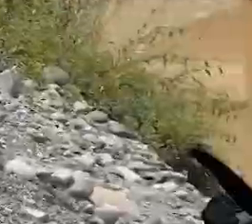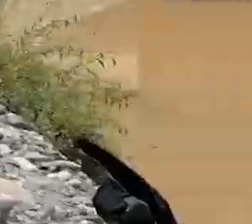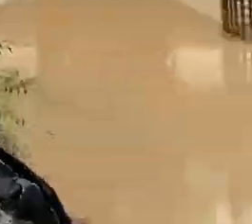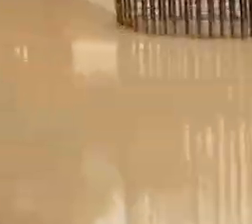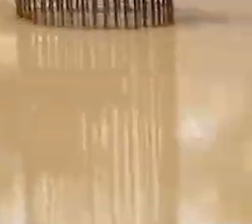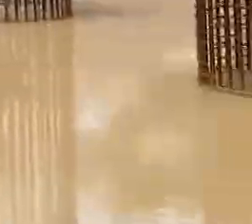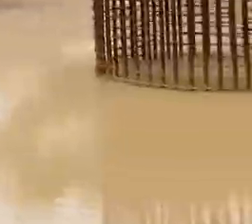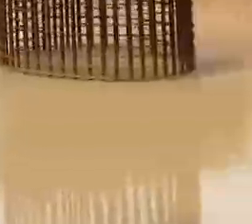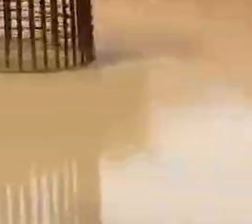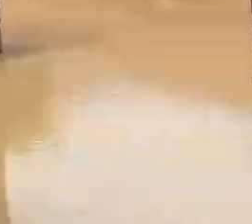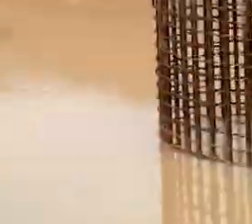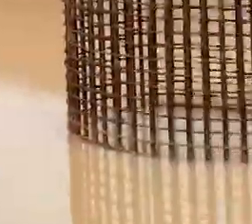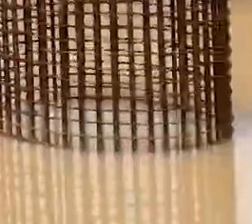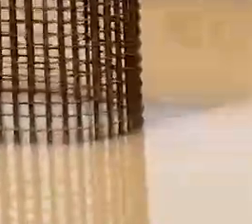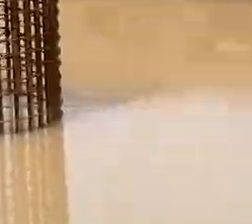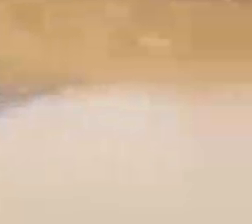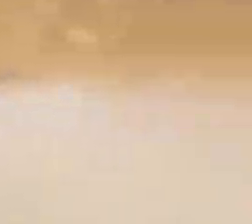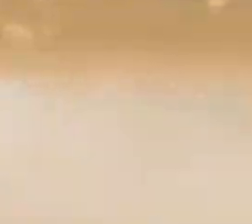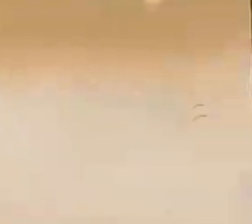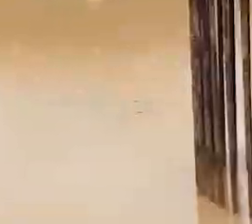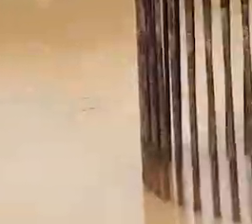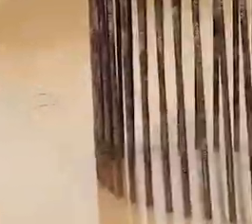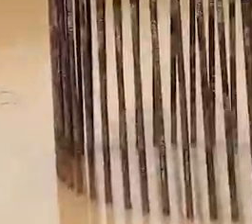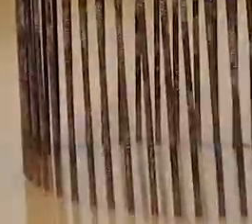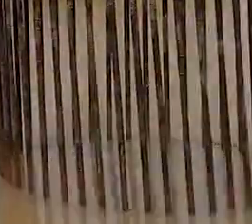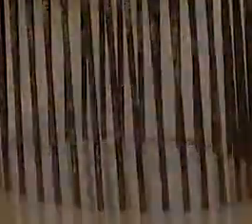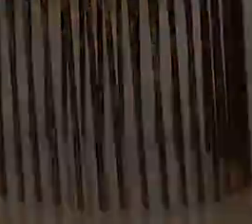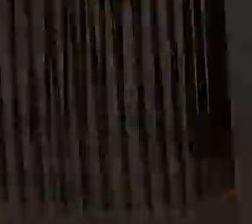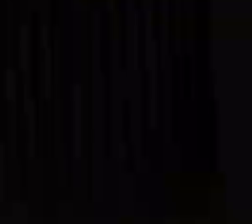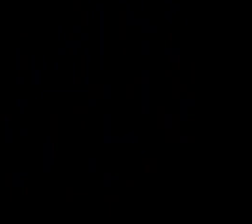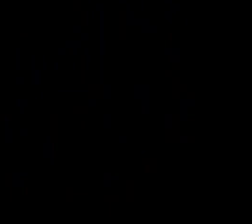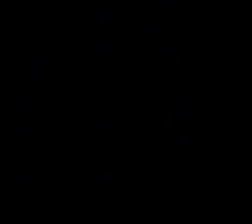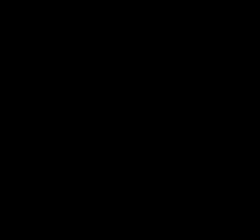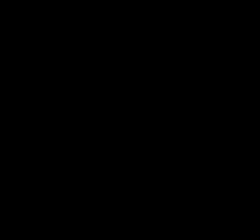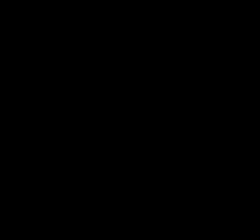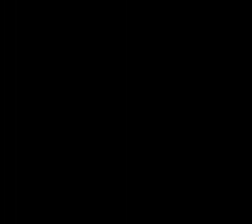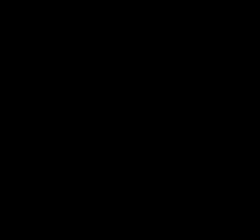próximo miércoles y analizar la situación de la carretera barranca